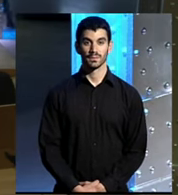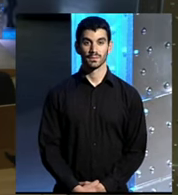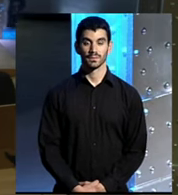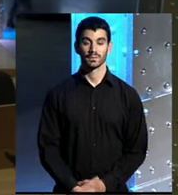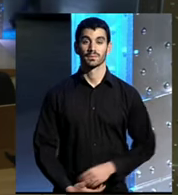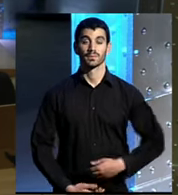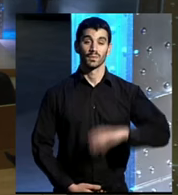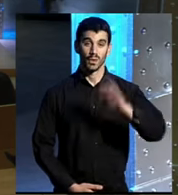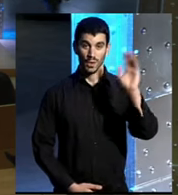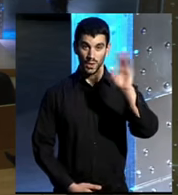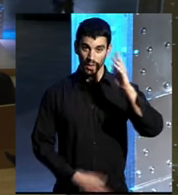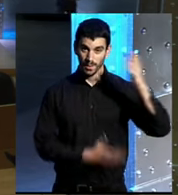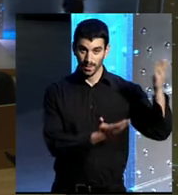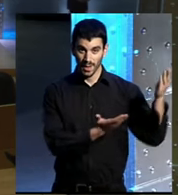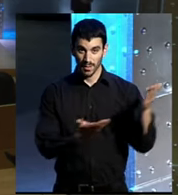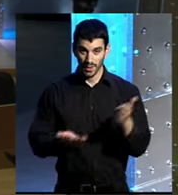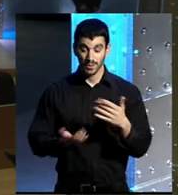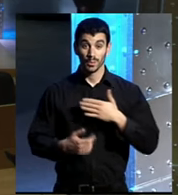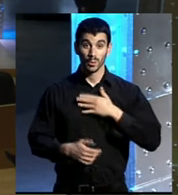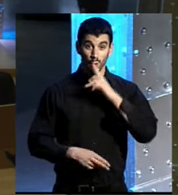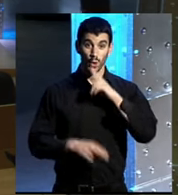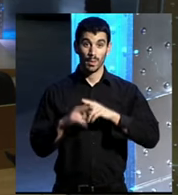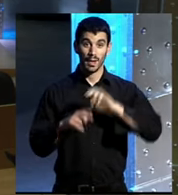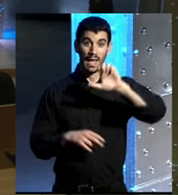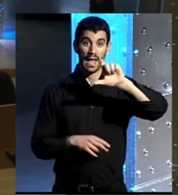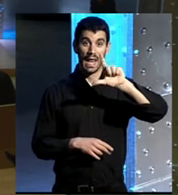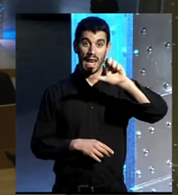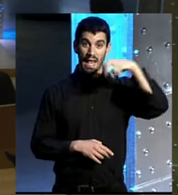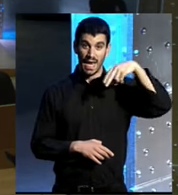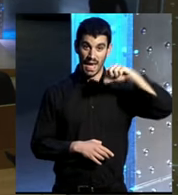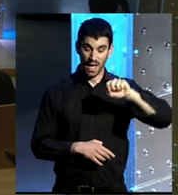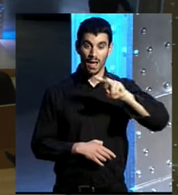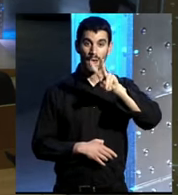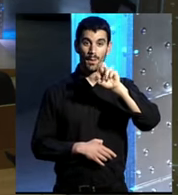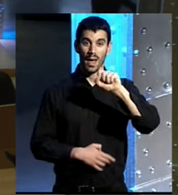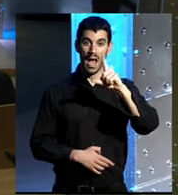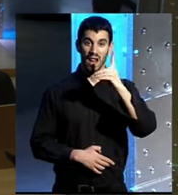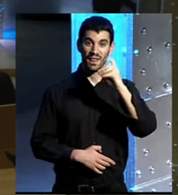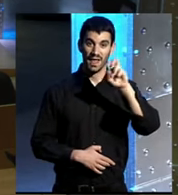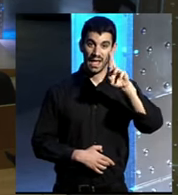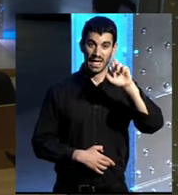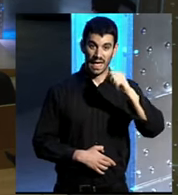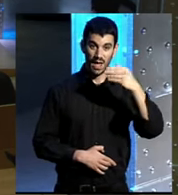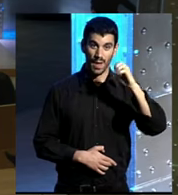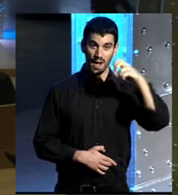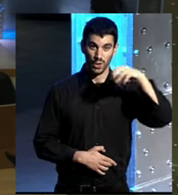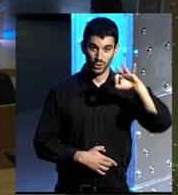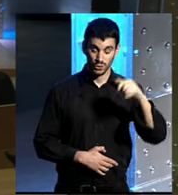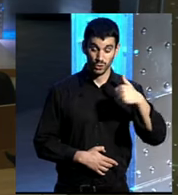Hola, bienvenidos. Mi nombre es Elena Valderrábano, soy la directora general de Fundación